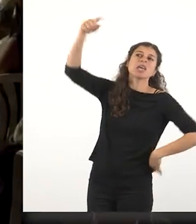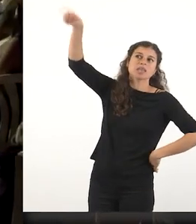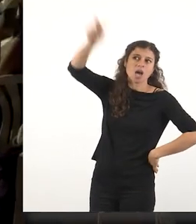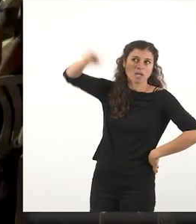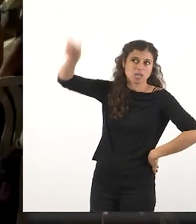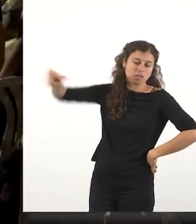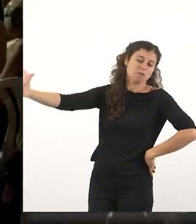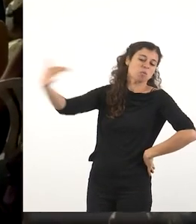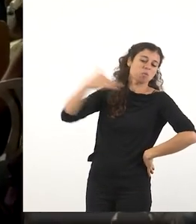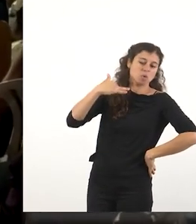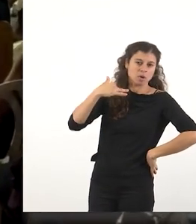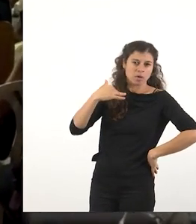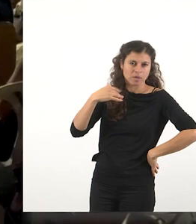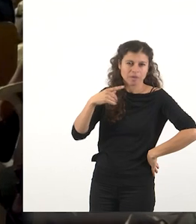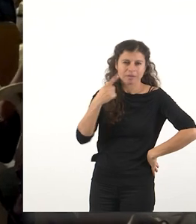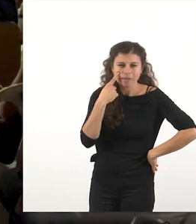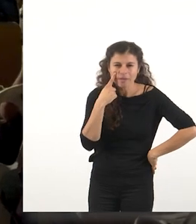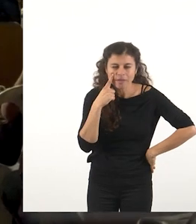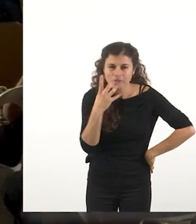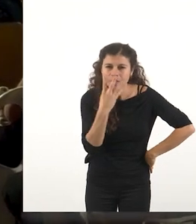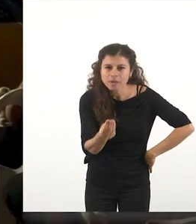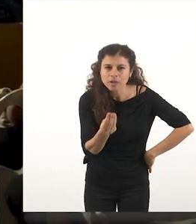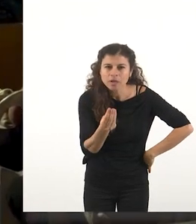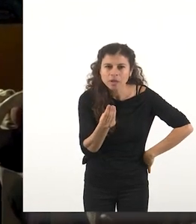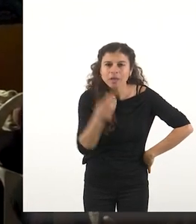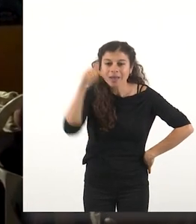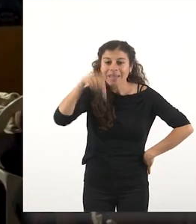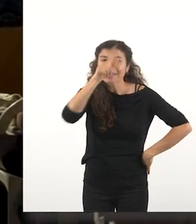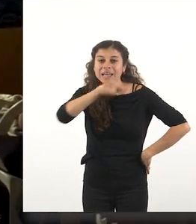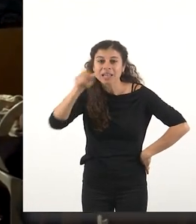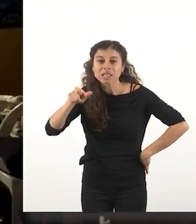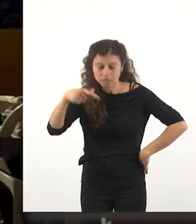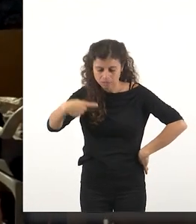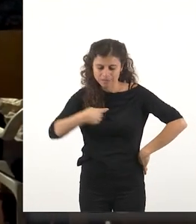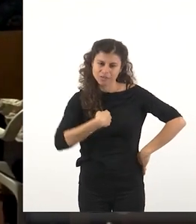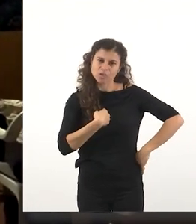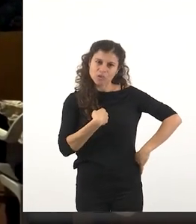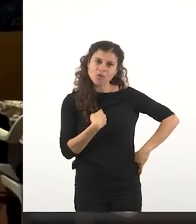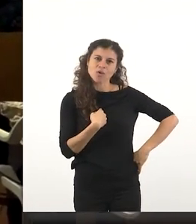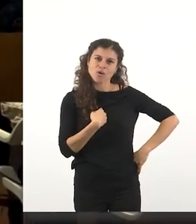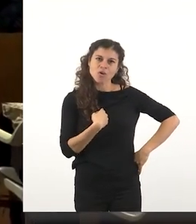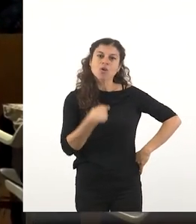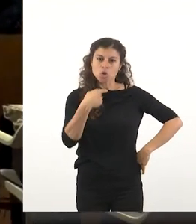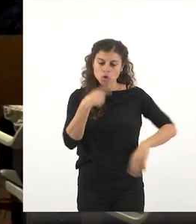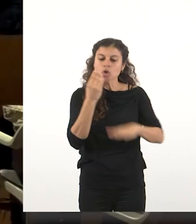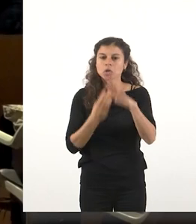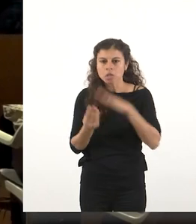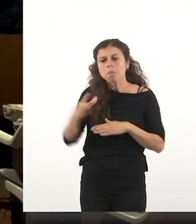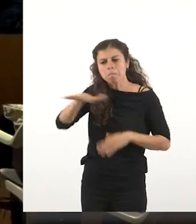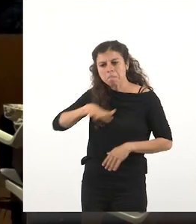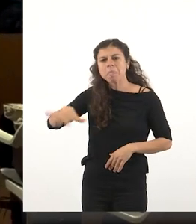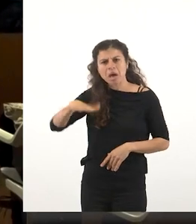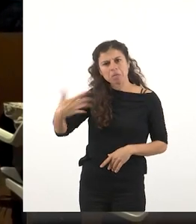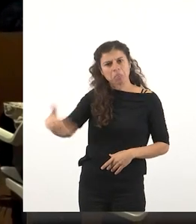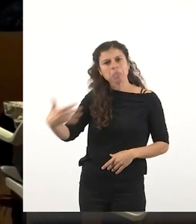gente. Pilláis la ironía, ¿verdad? Porque esta gente soy yo. Que soy presentado, vengo de un barrio, de un polígono, no me voy a esconder, más que